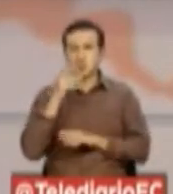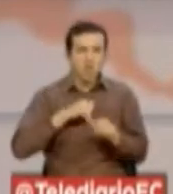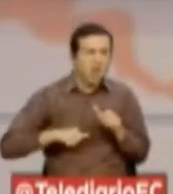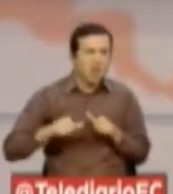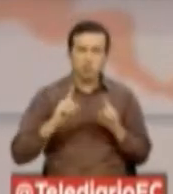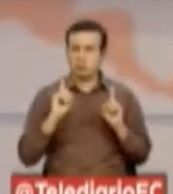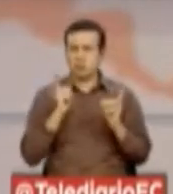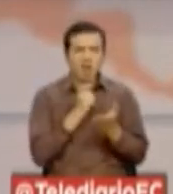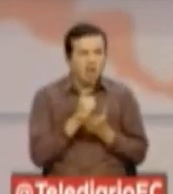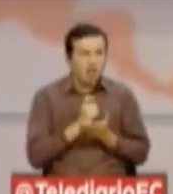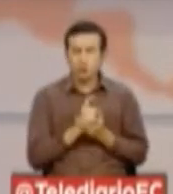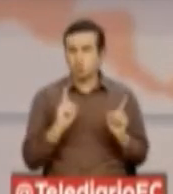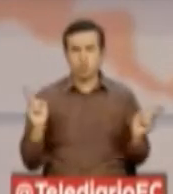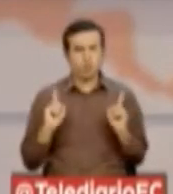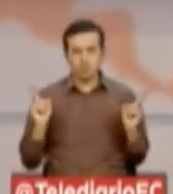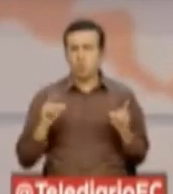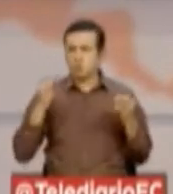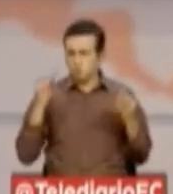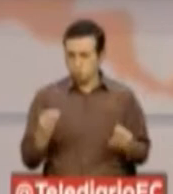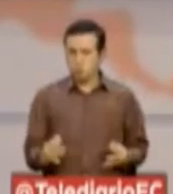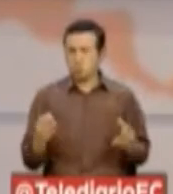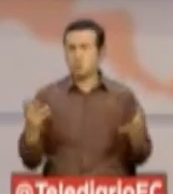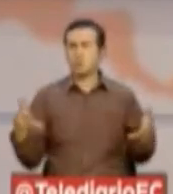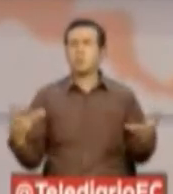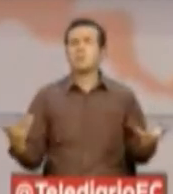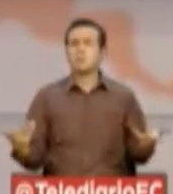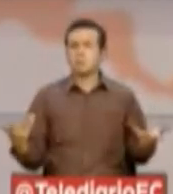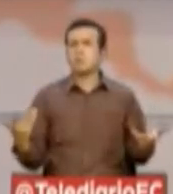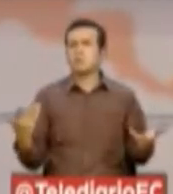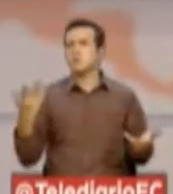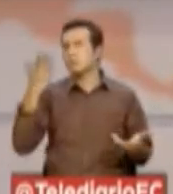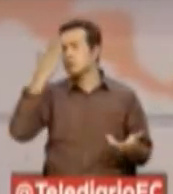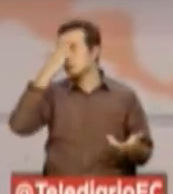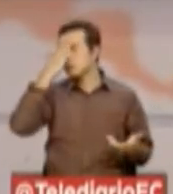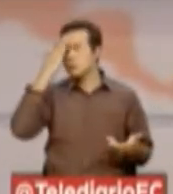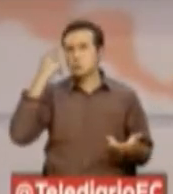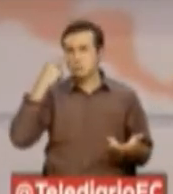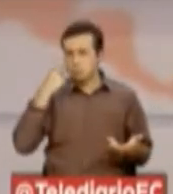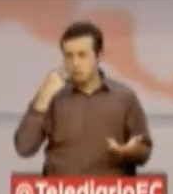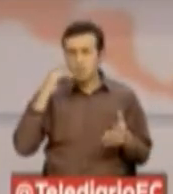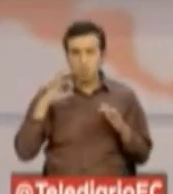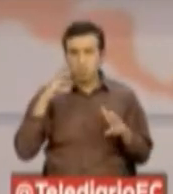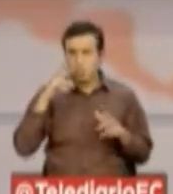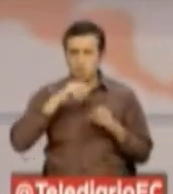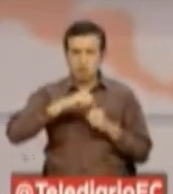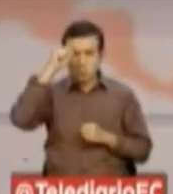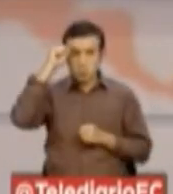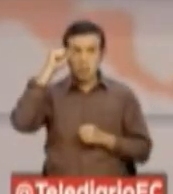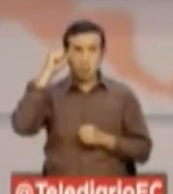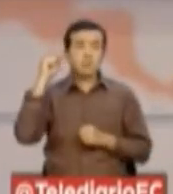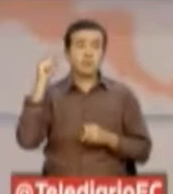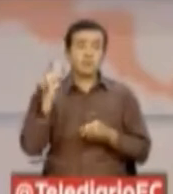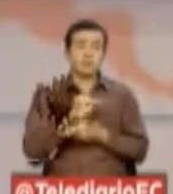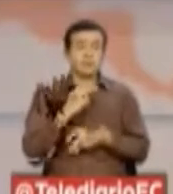persecución sino por justicia es saber cuáles son las dimensiones de la corrupción porque precisamente eso nos